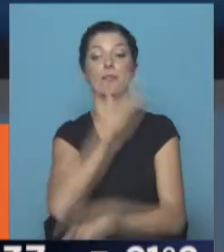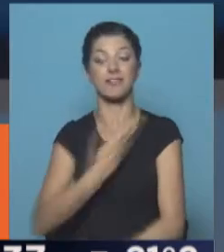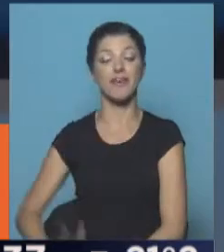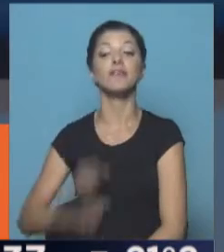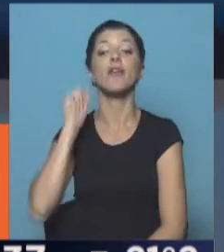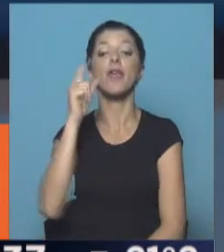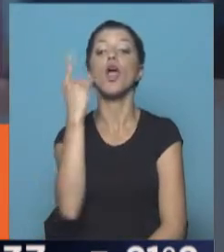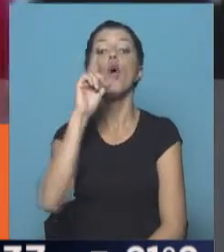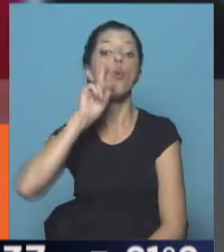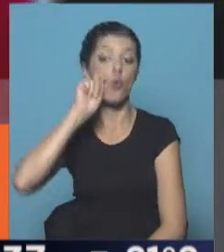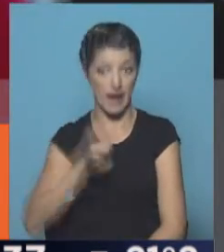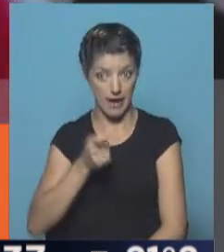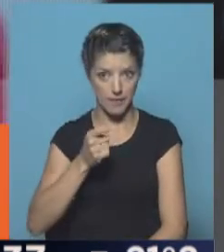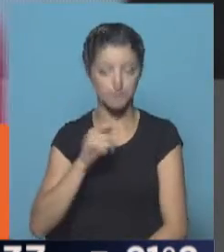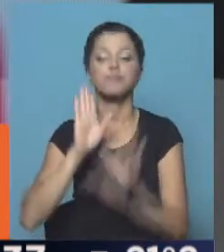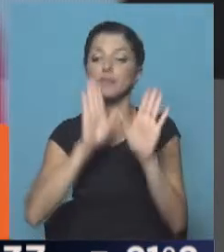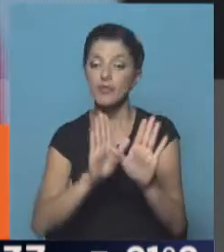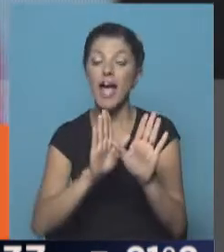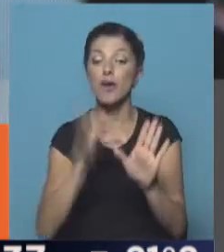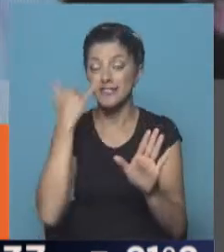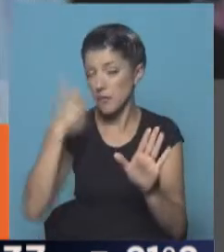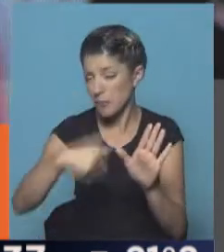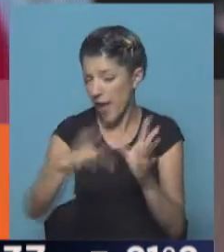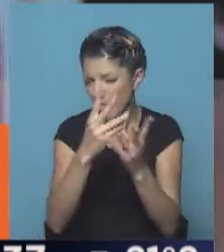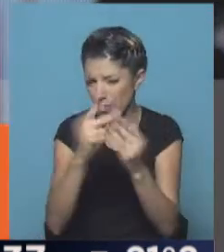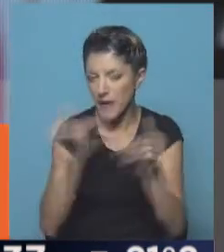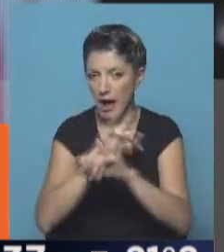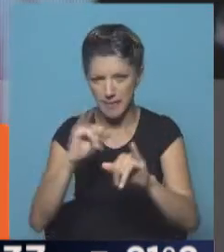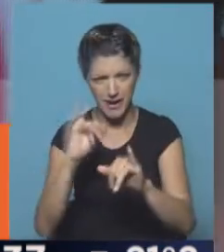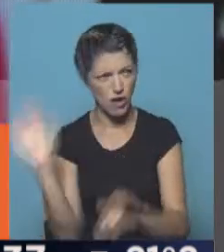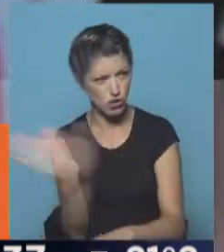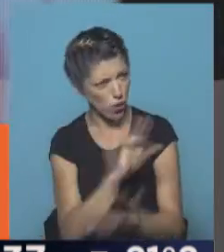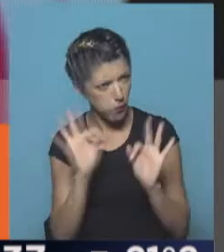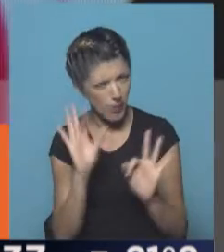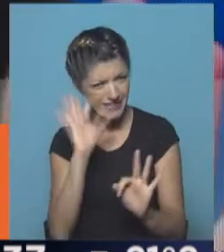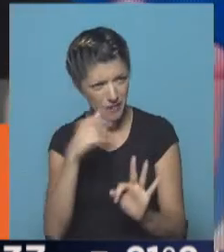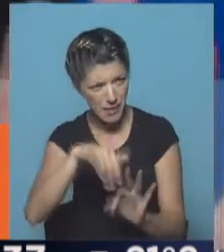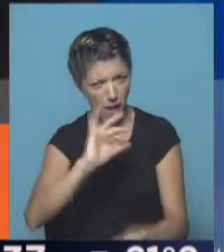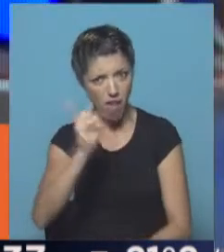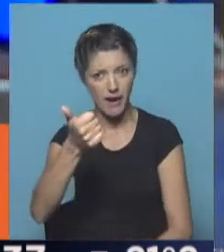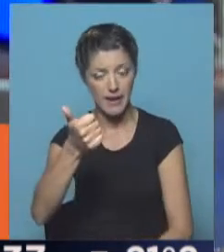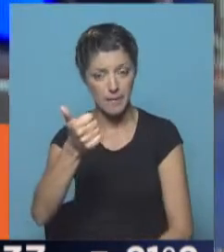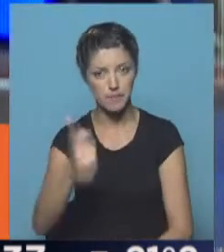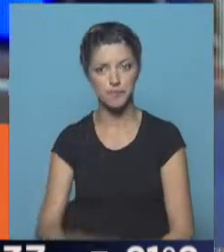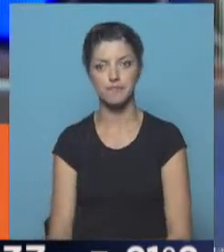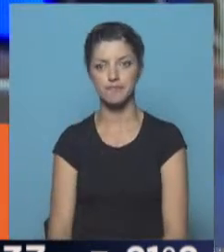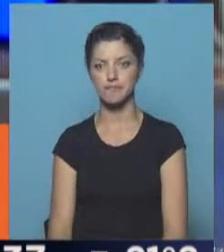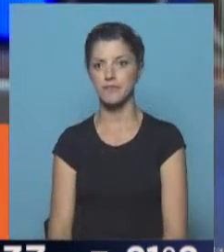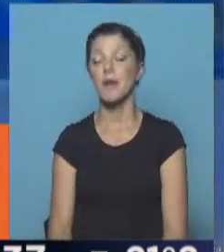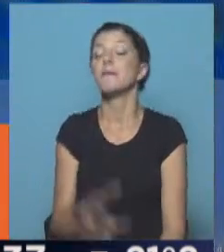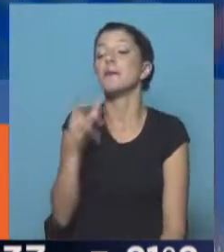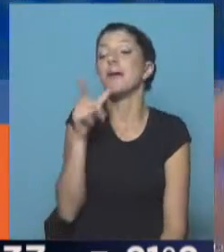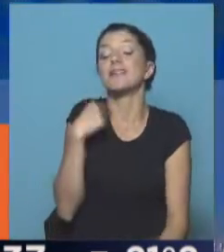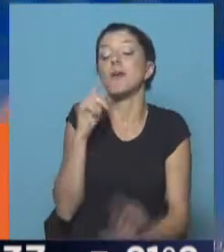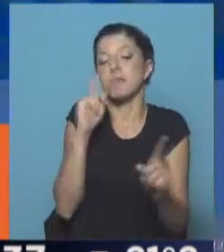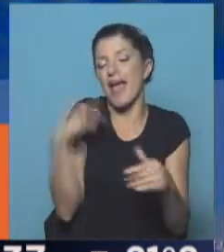cierto es que la campaña está ya en su tramo final. La pregunta es, ¿está todo definido, José? Mira, me parece, Jorge, que nunca está todo definido en